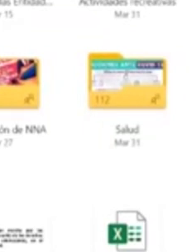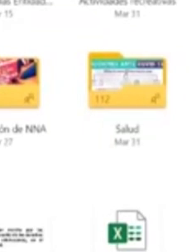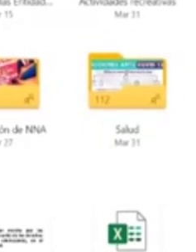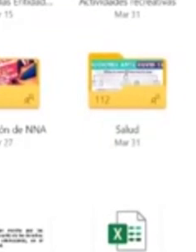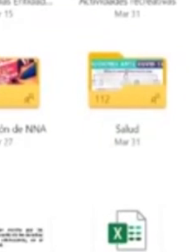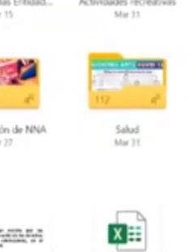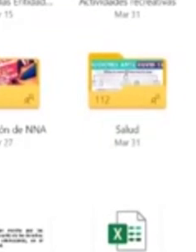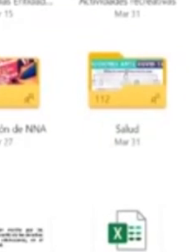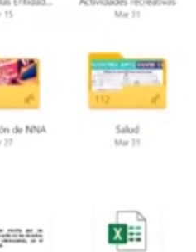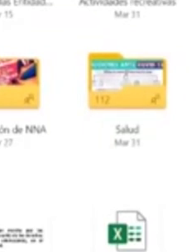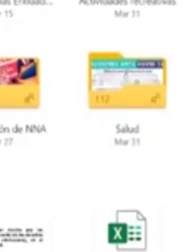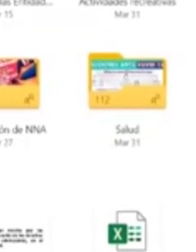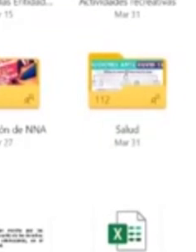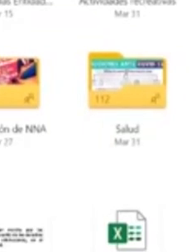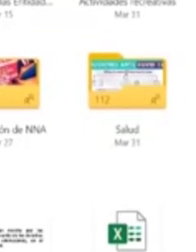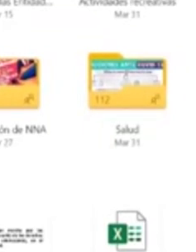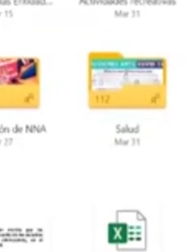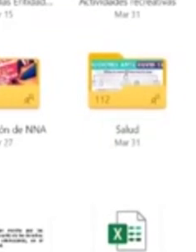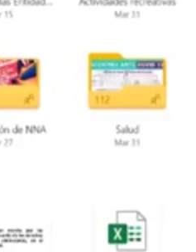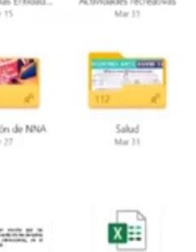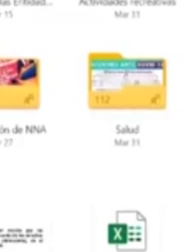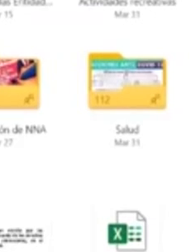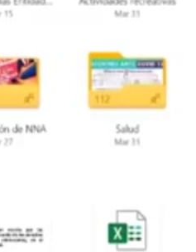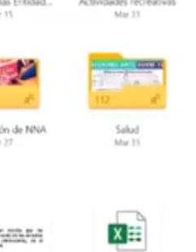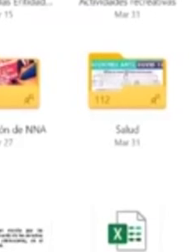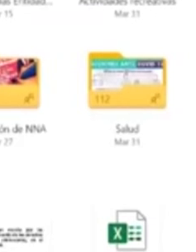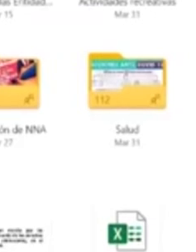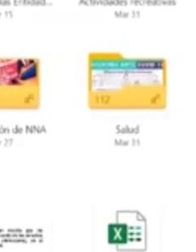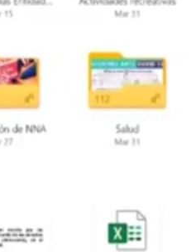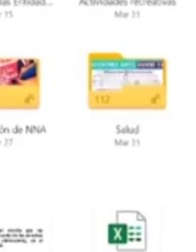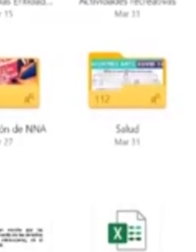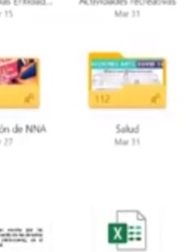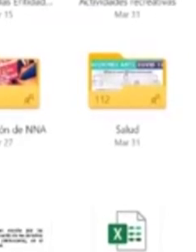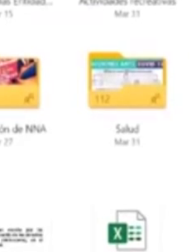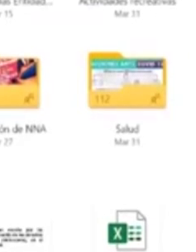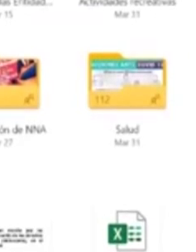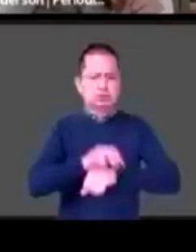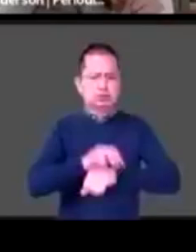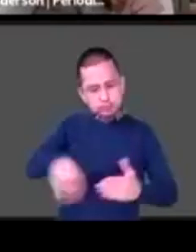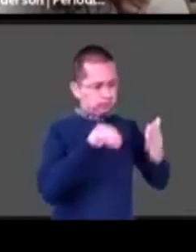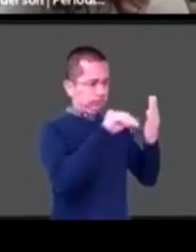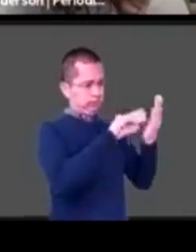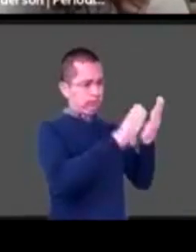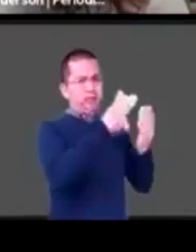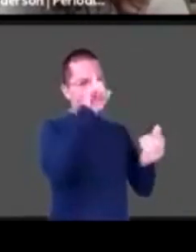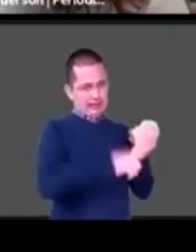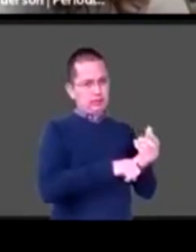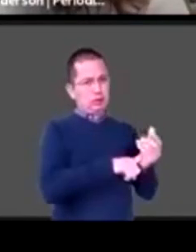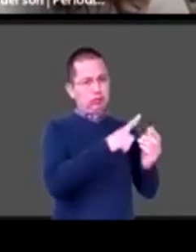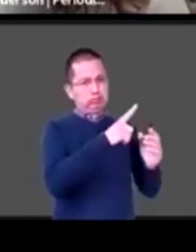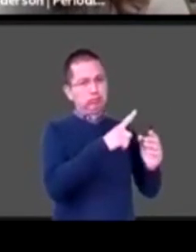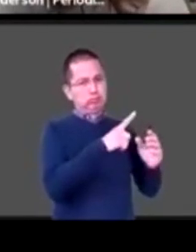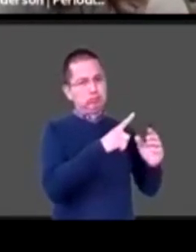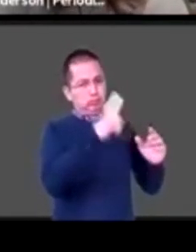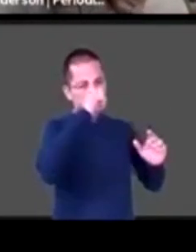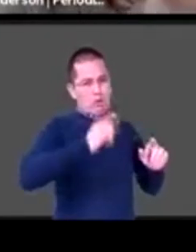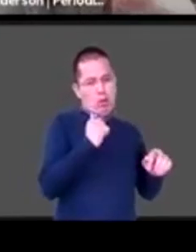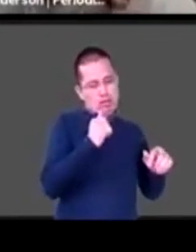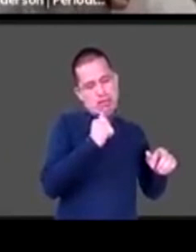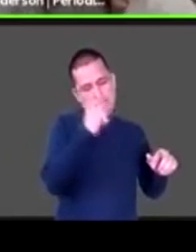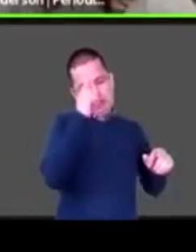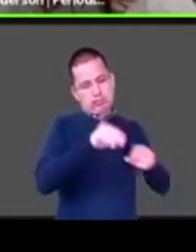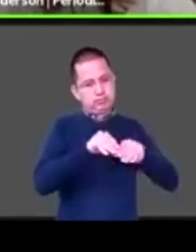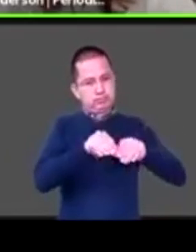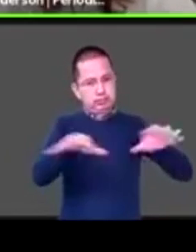presentaron aquí y lo vamos a incluir también como parte de este material que nosotros tenemos disponible muchísimas